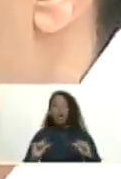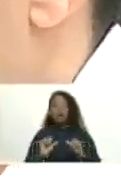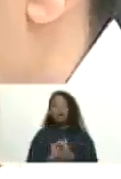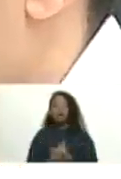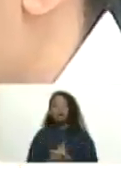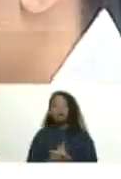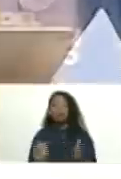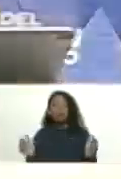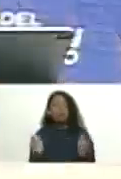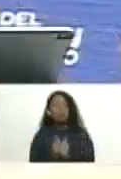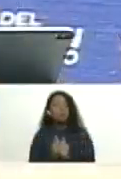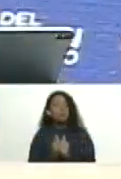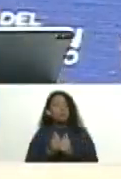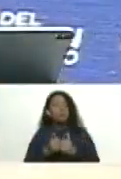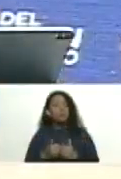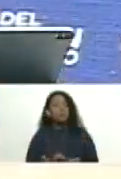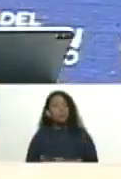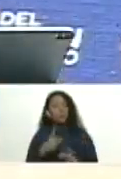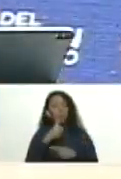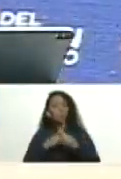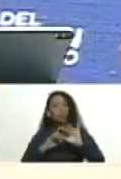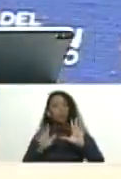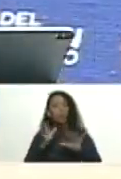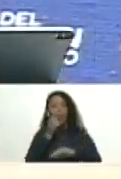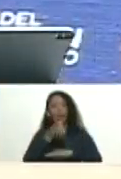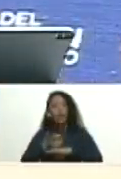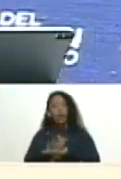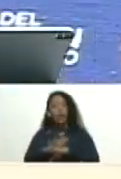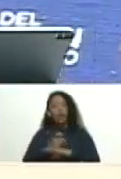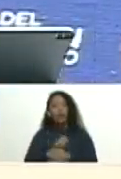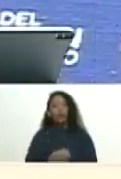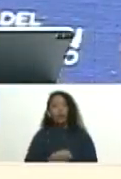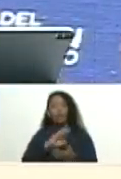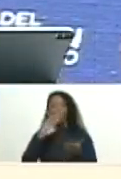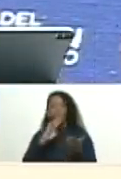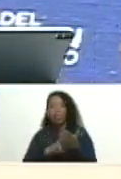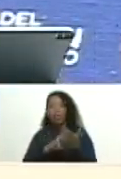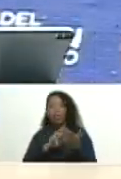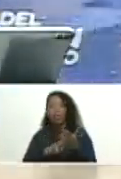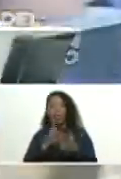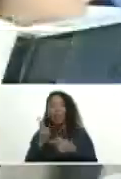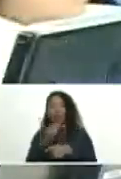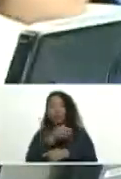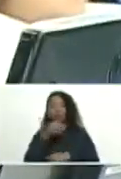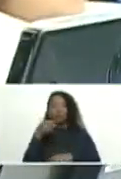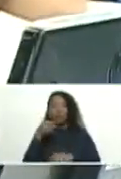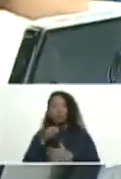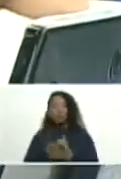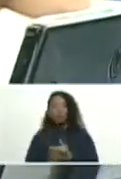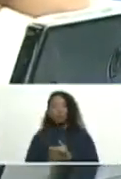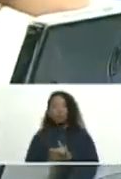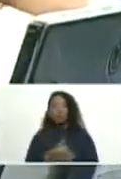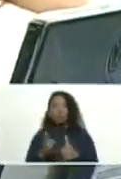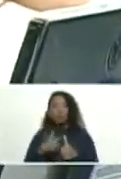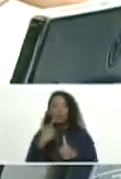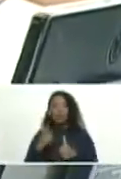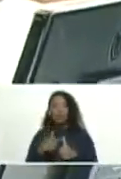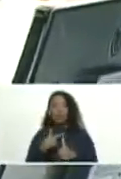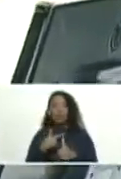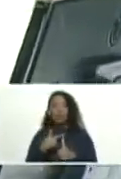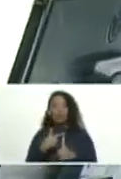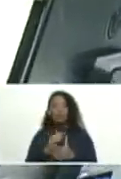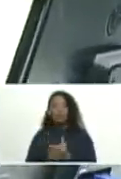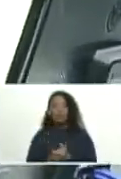con el 1-10 del buen gobierno. Realmente tuvo un éxito primario, pues,